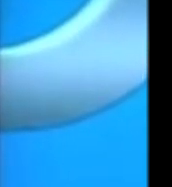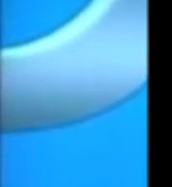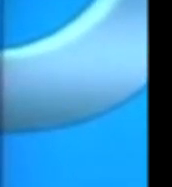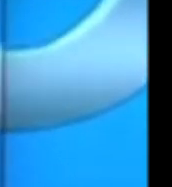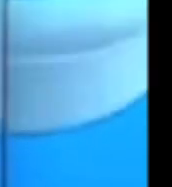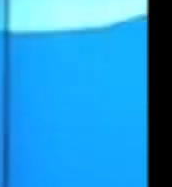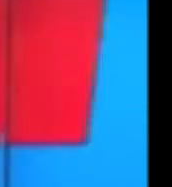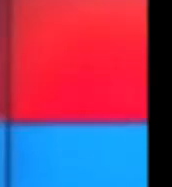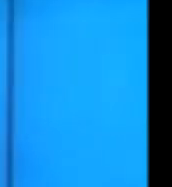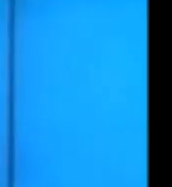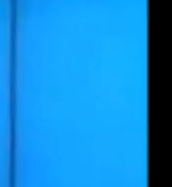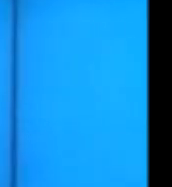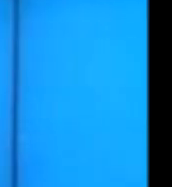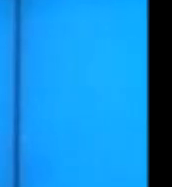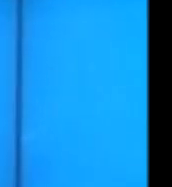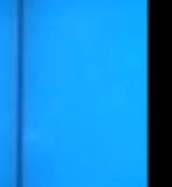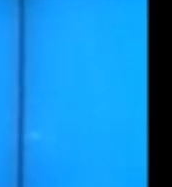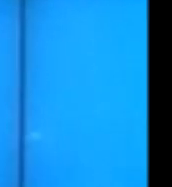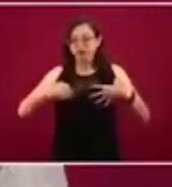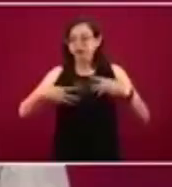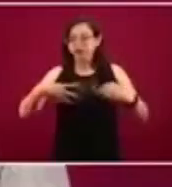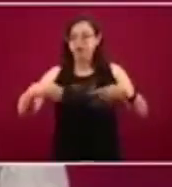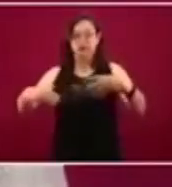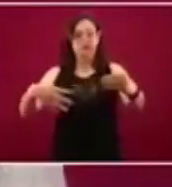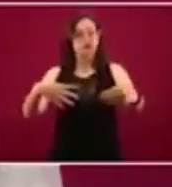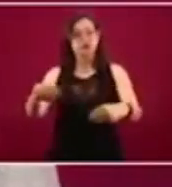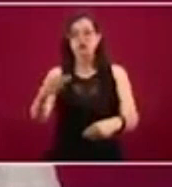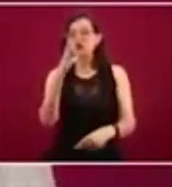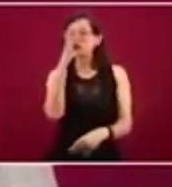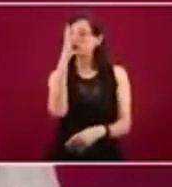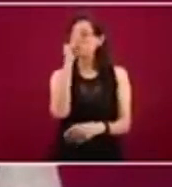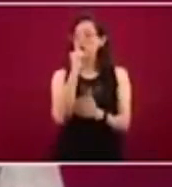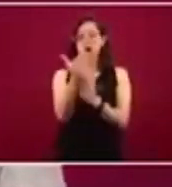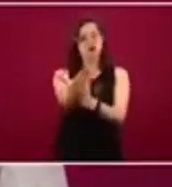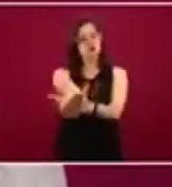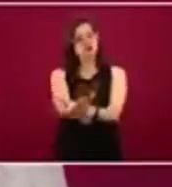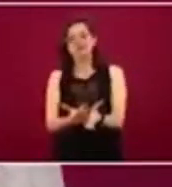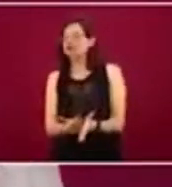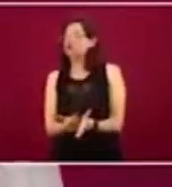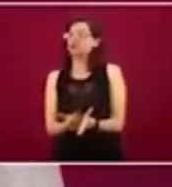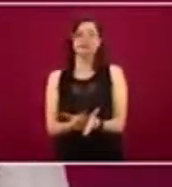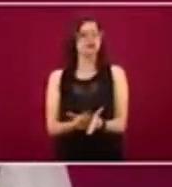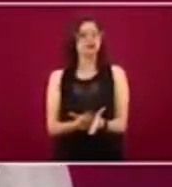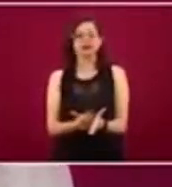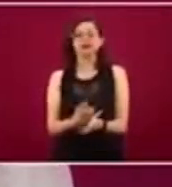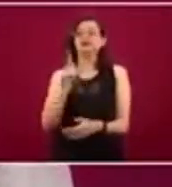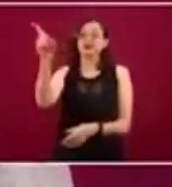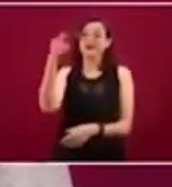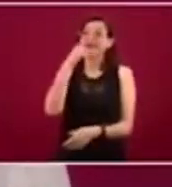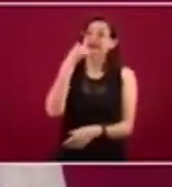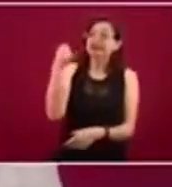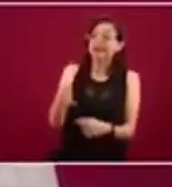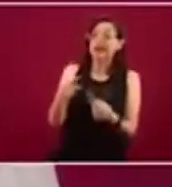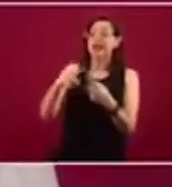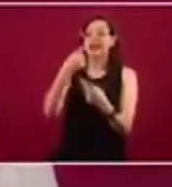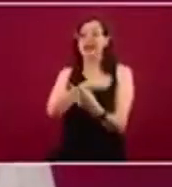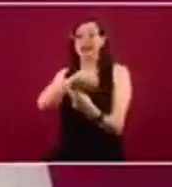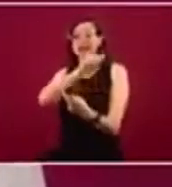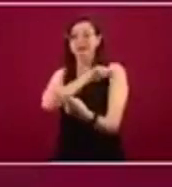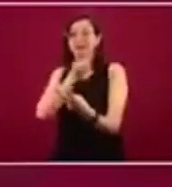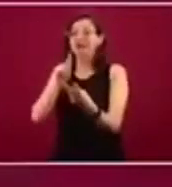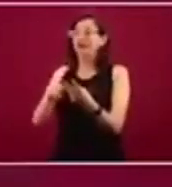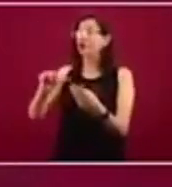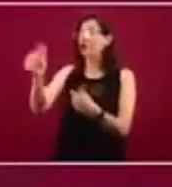la ciudadanía ignorar las peticiones de Hugo López-Gatell respecto a las medidas de seguridad por el COVID-19 e incluso lo